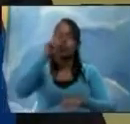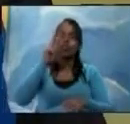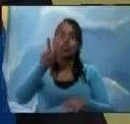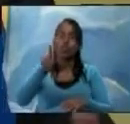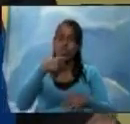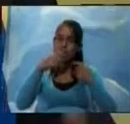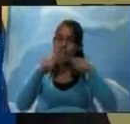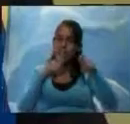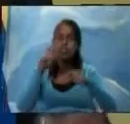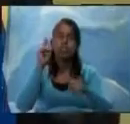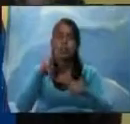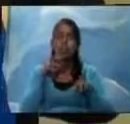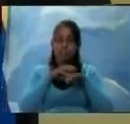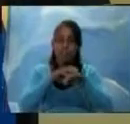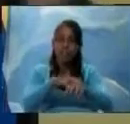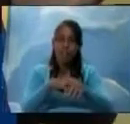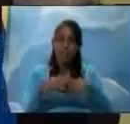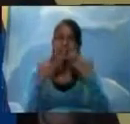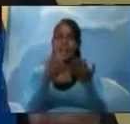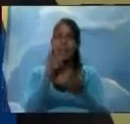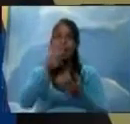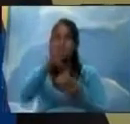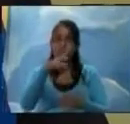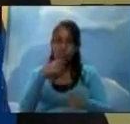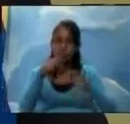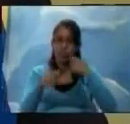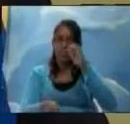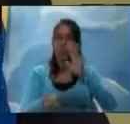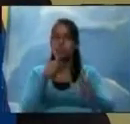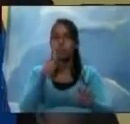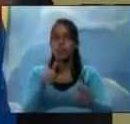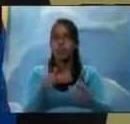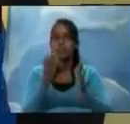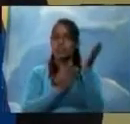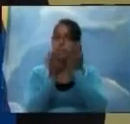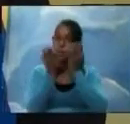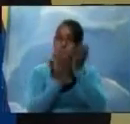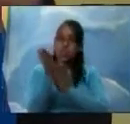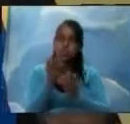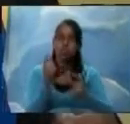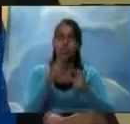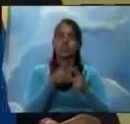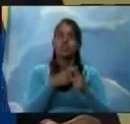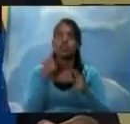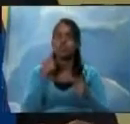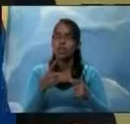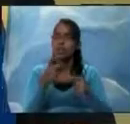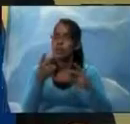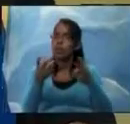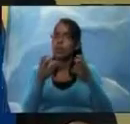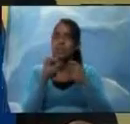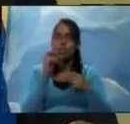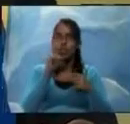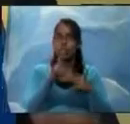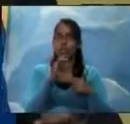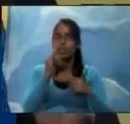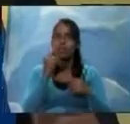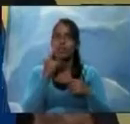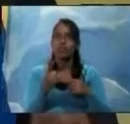2 talentos también llegó a entregar cuenta de su mayordomía y dice, he recibido 2 talentos, y